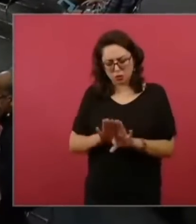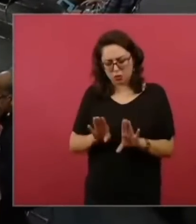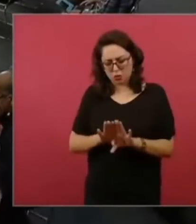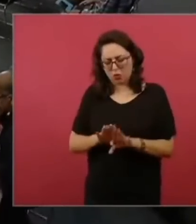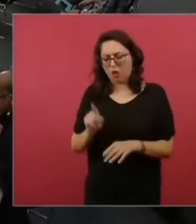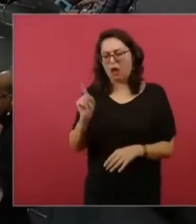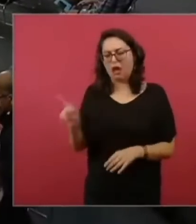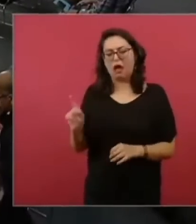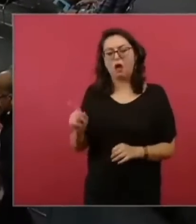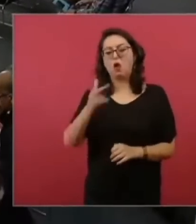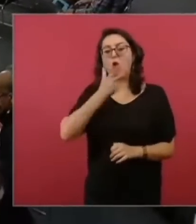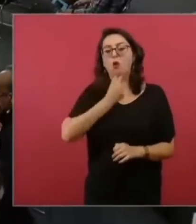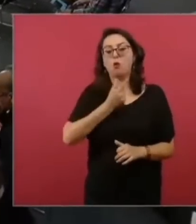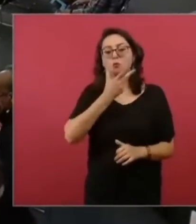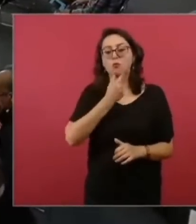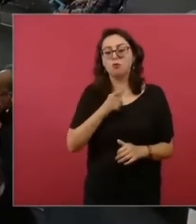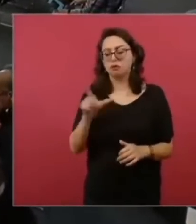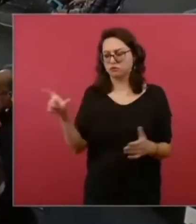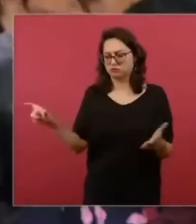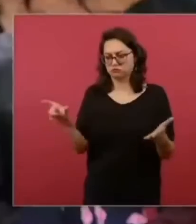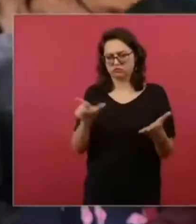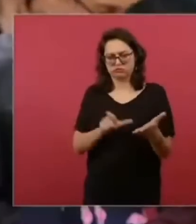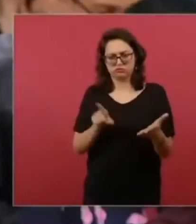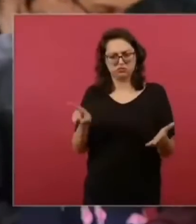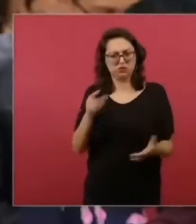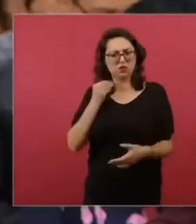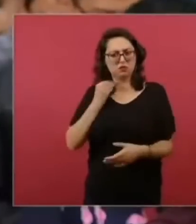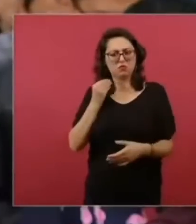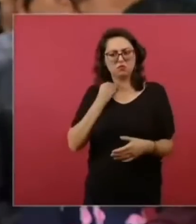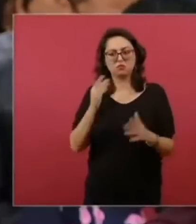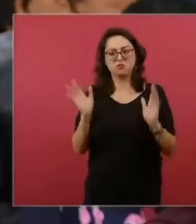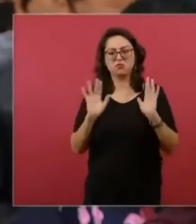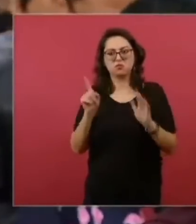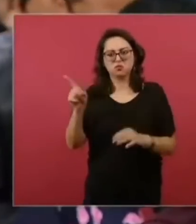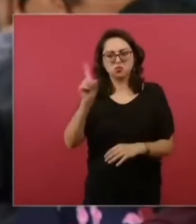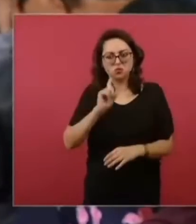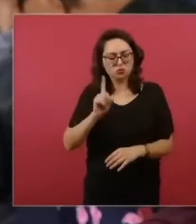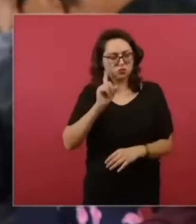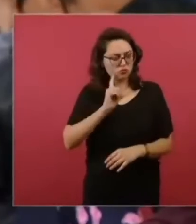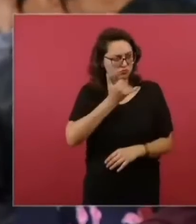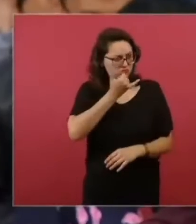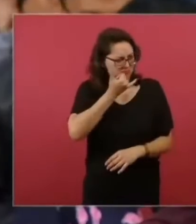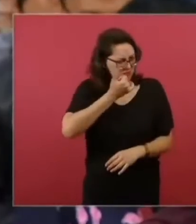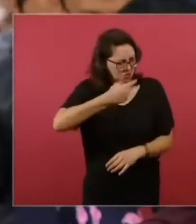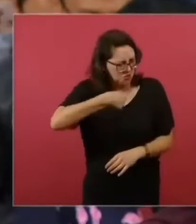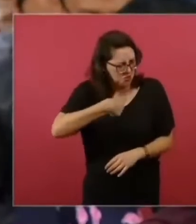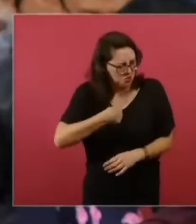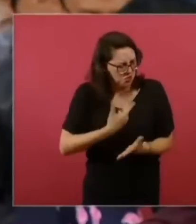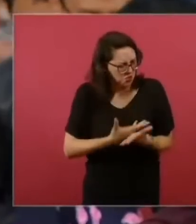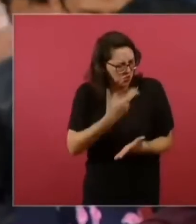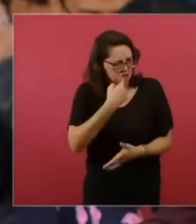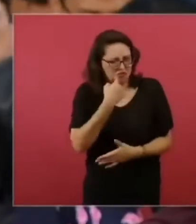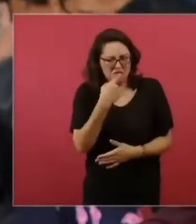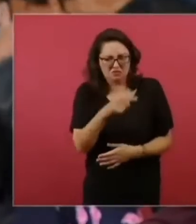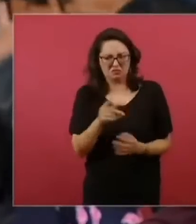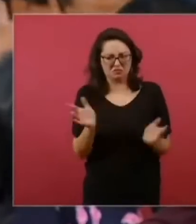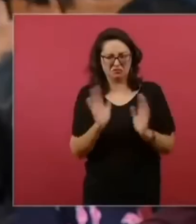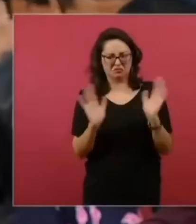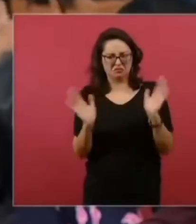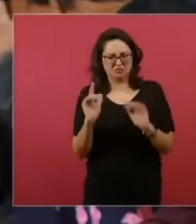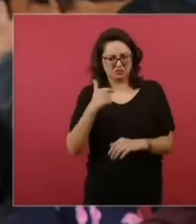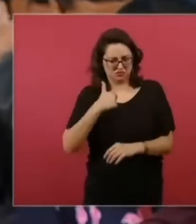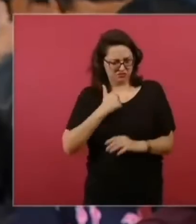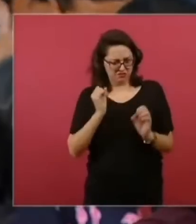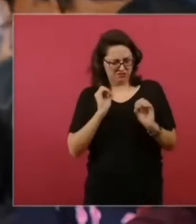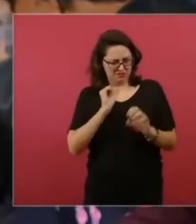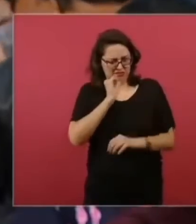presente. La señora ni siquiera conoce Chinconcuán, donde señalaban el primer delito que